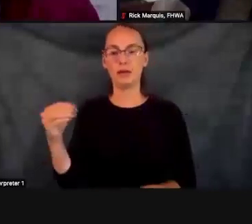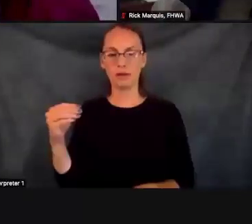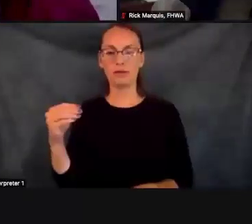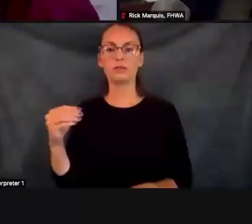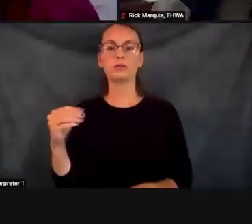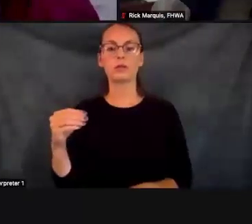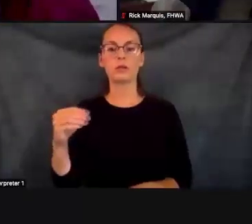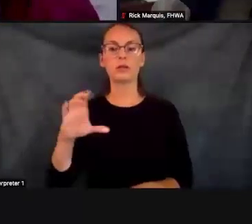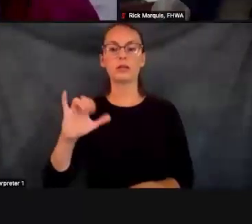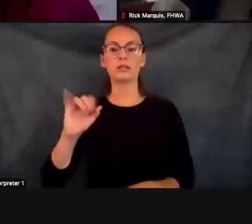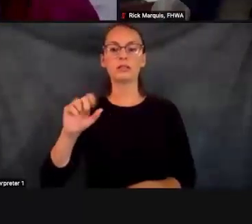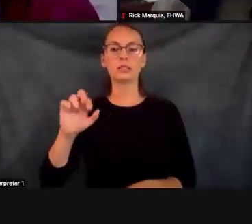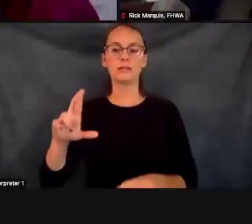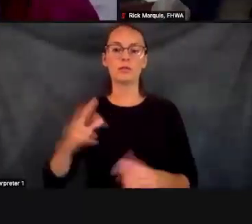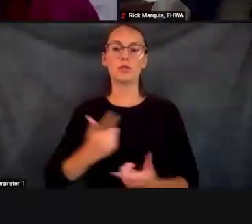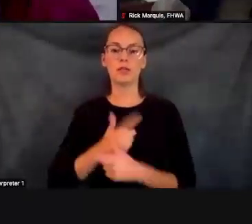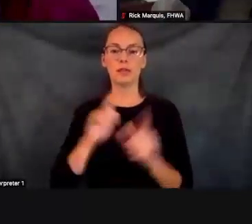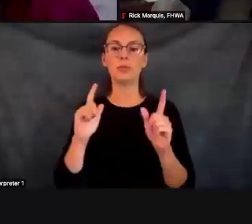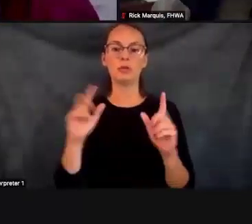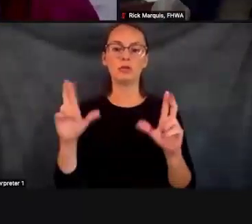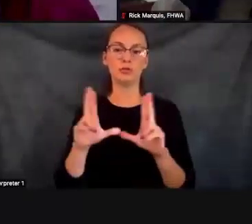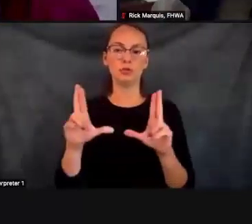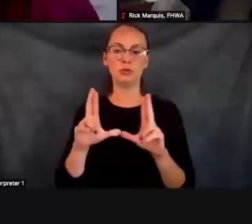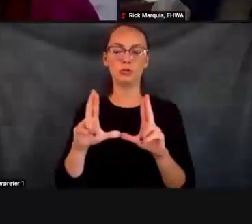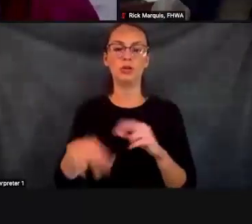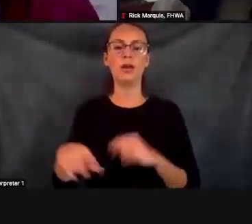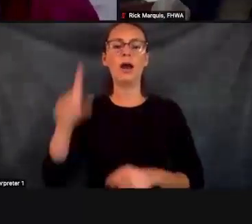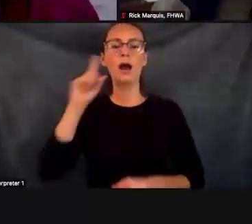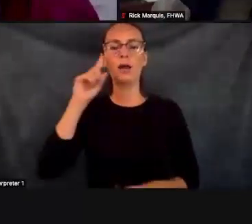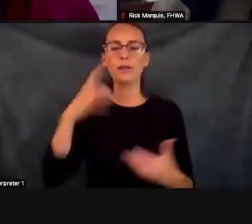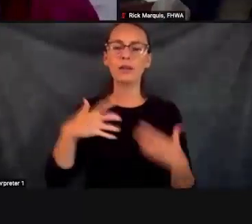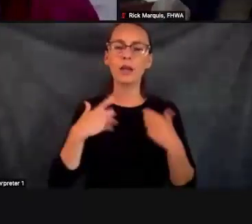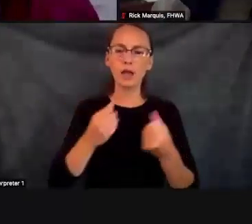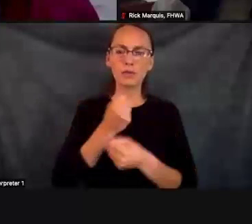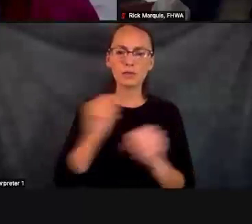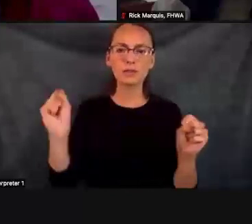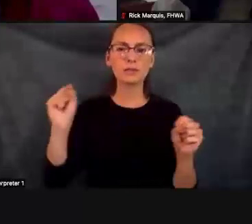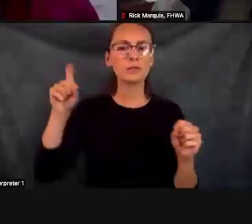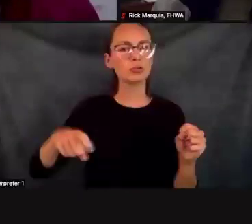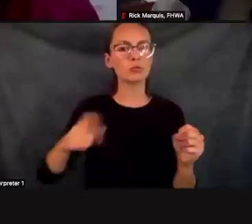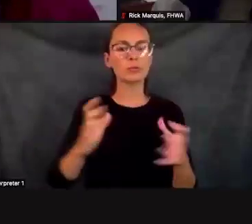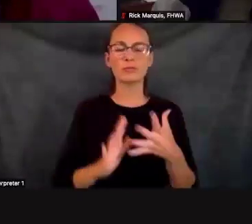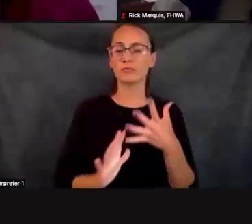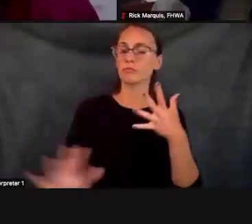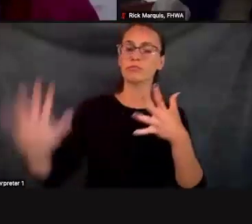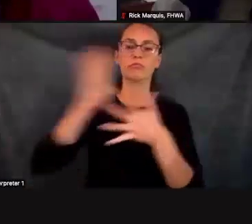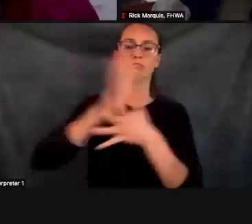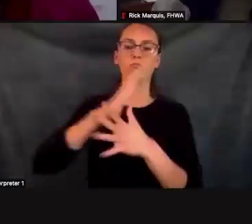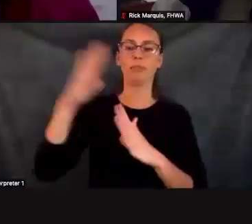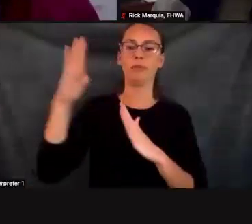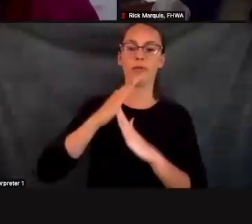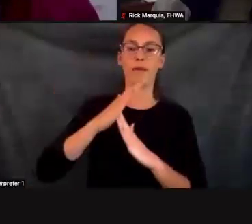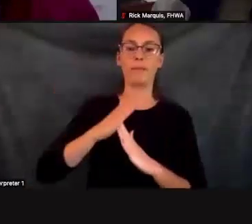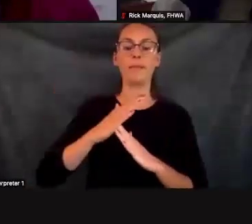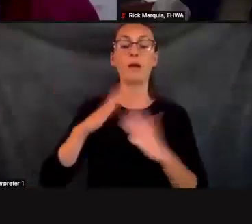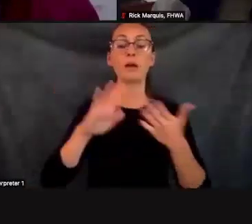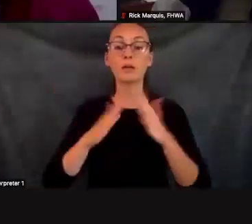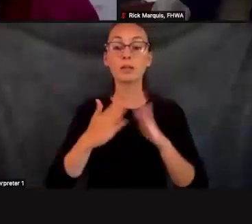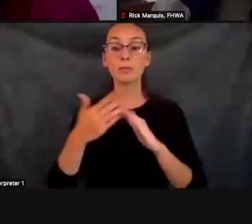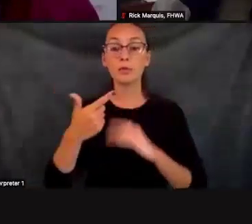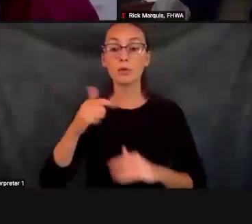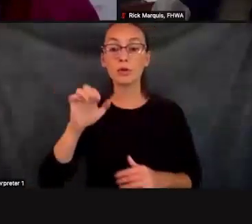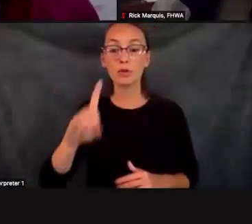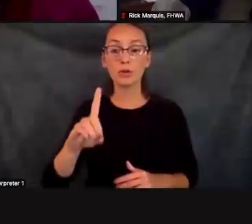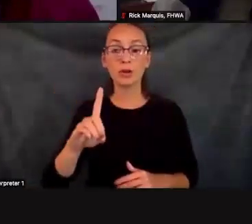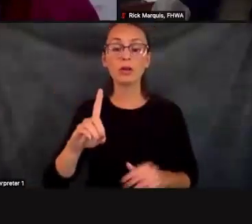la Unión de Libertades Civiles. Las consideraciones de salud deberían ser